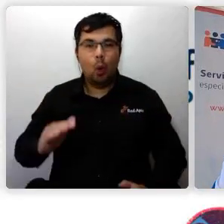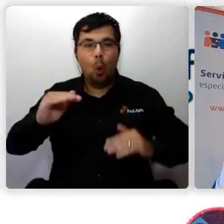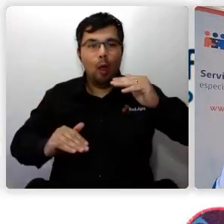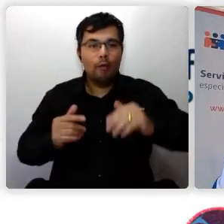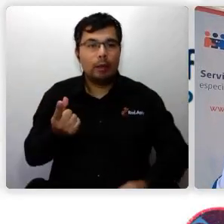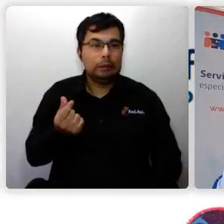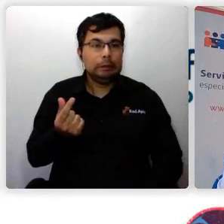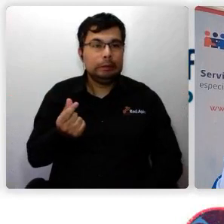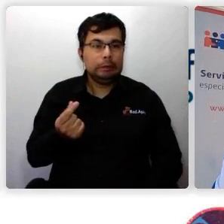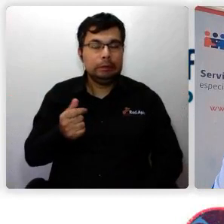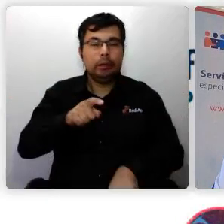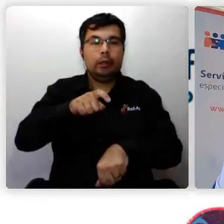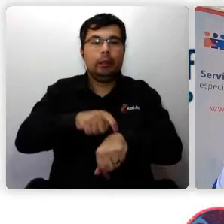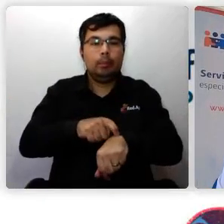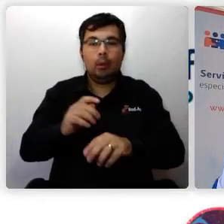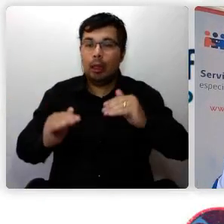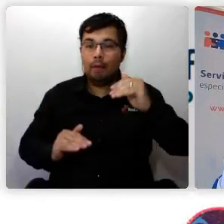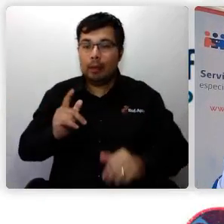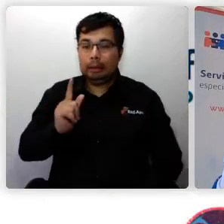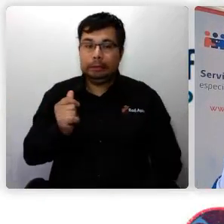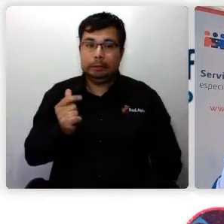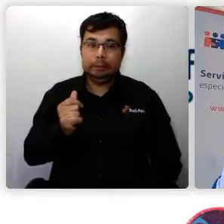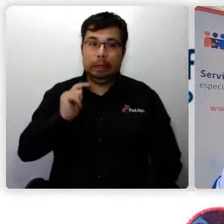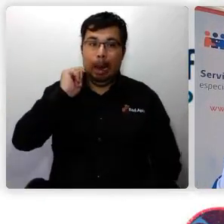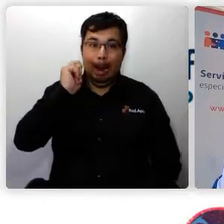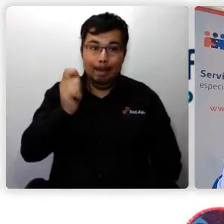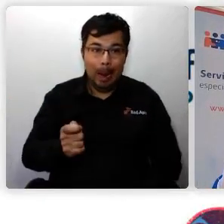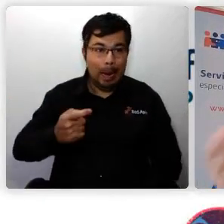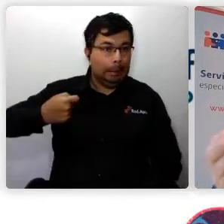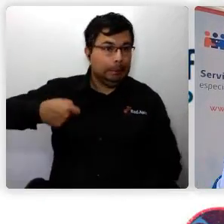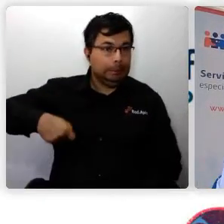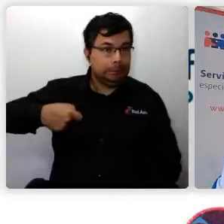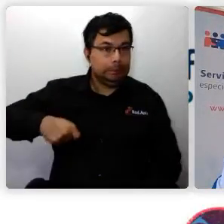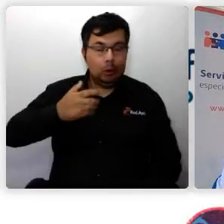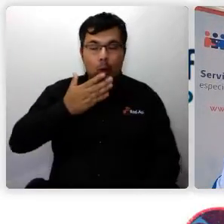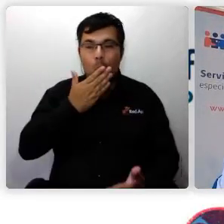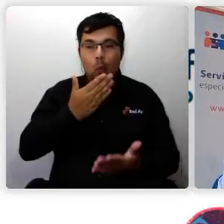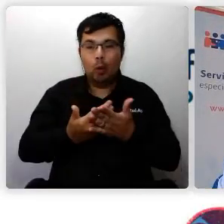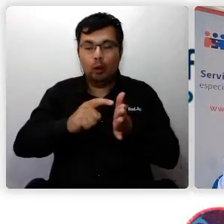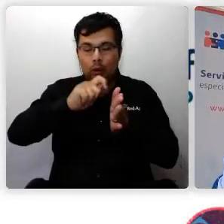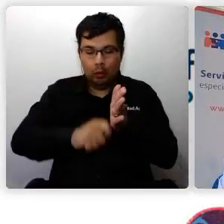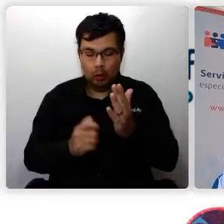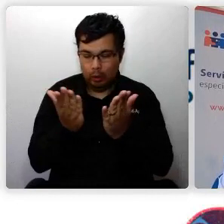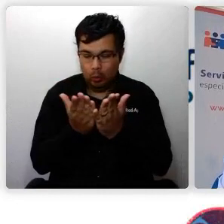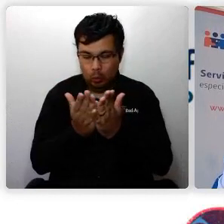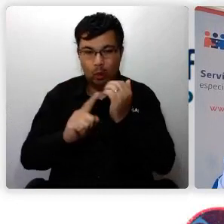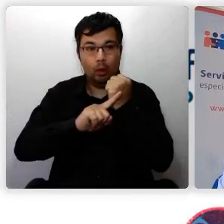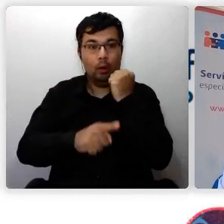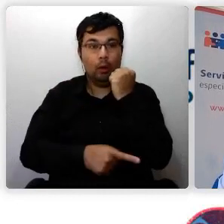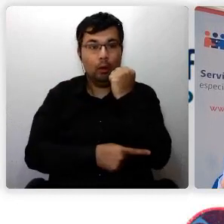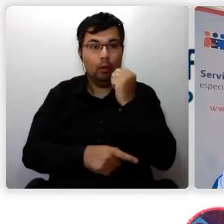costosas en tiempo y a veces en dinero cuando se contrata un estudio de abogado. Entonces